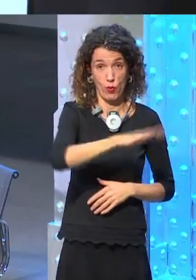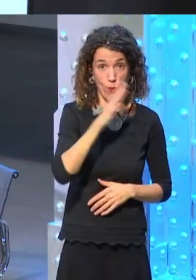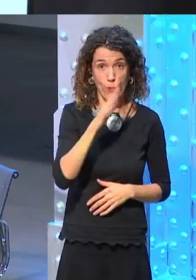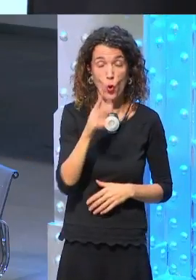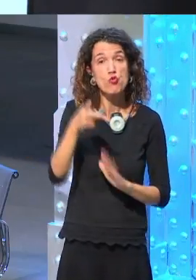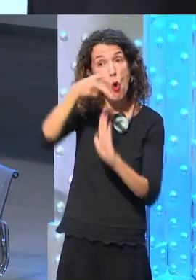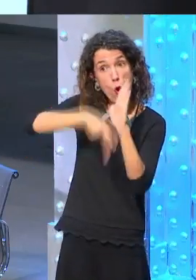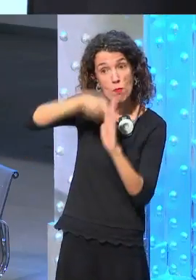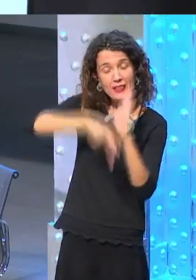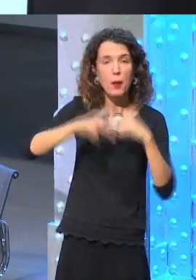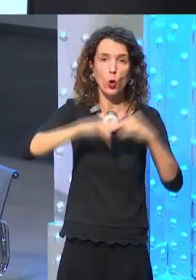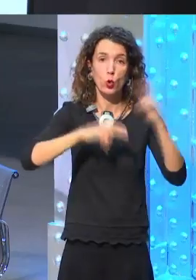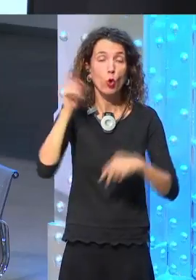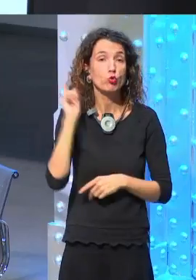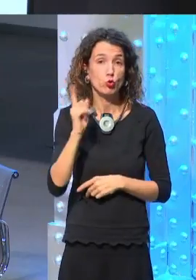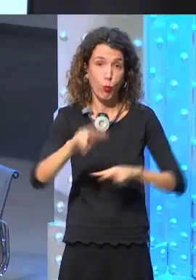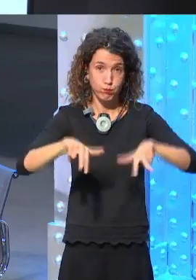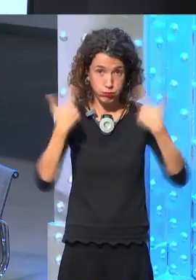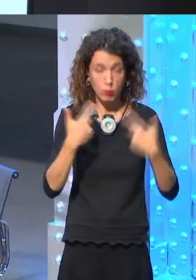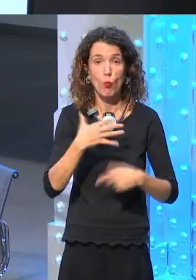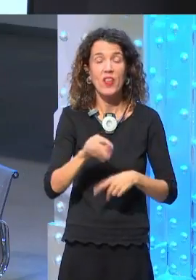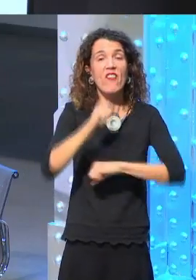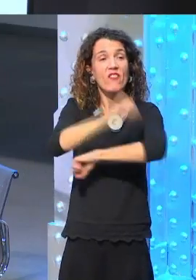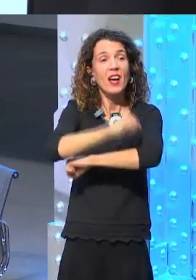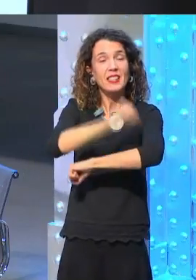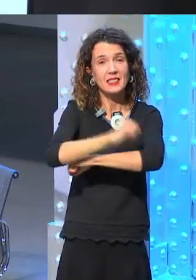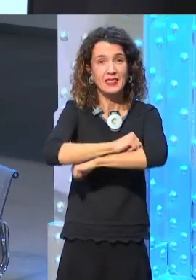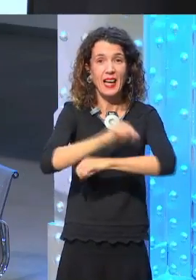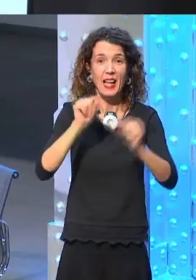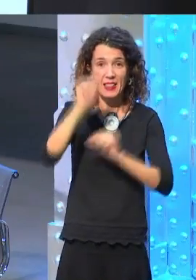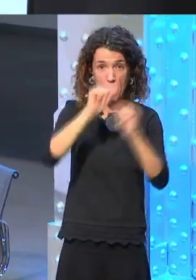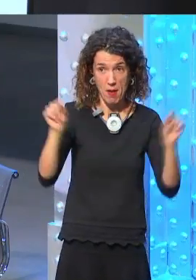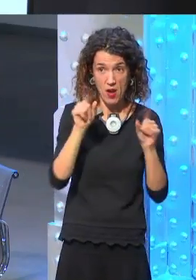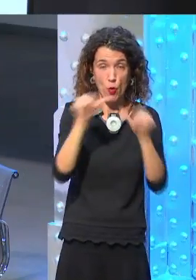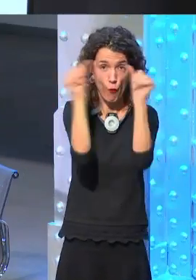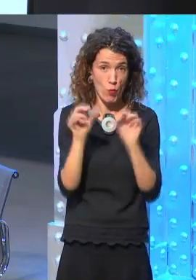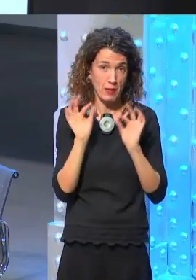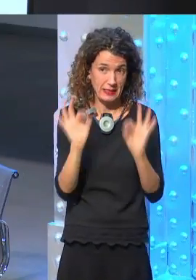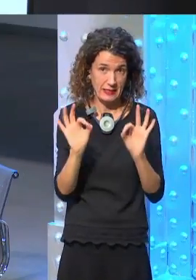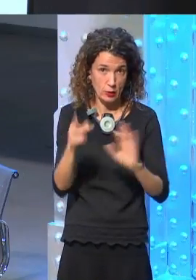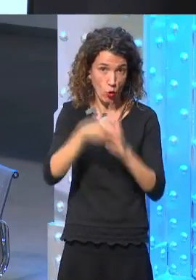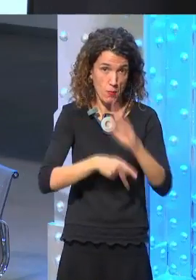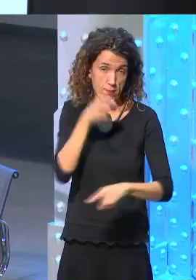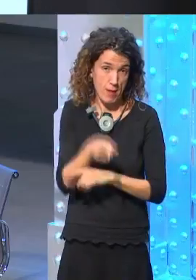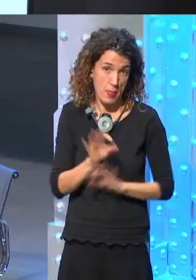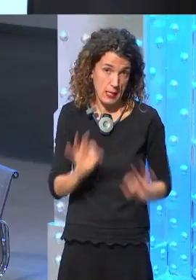la normativa de construcción solo te permite ventanas de este tamaño y de este formato.